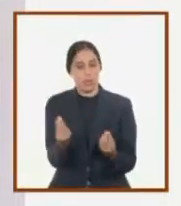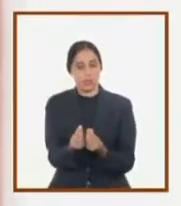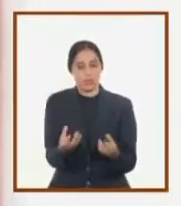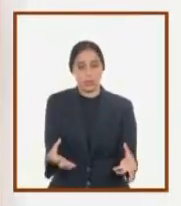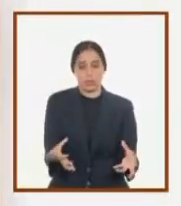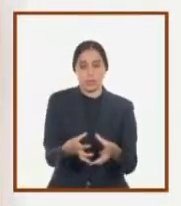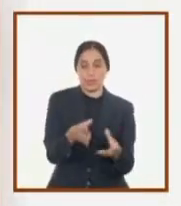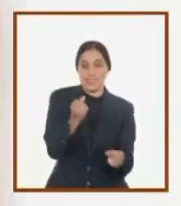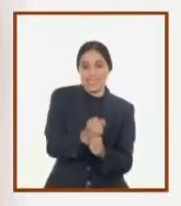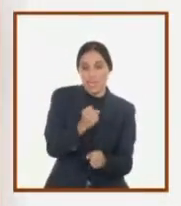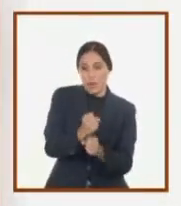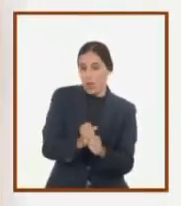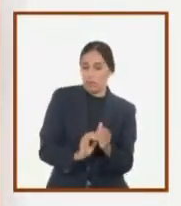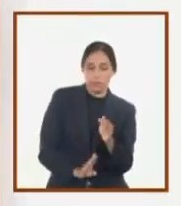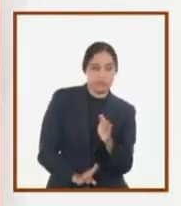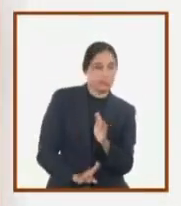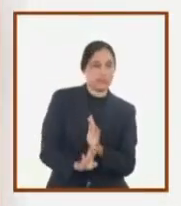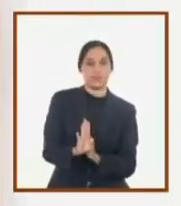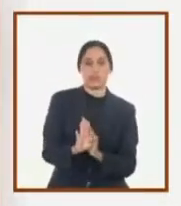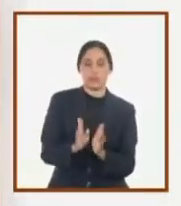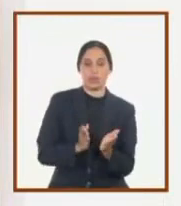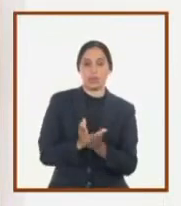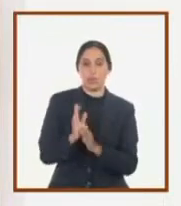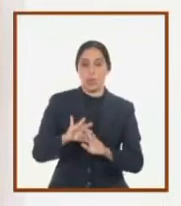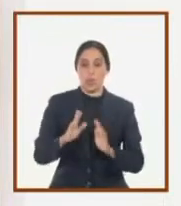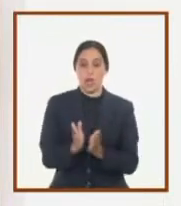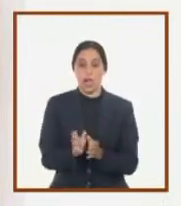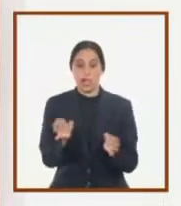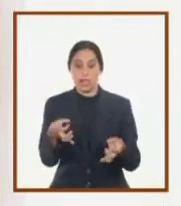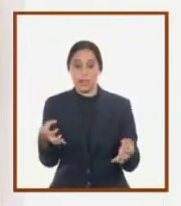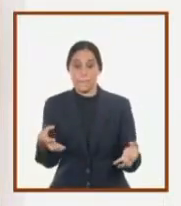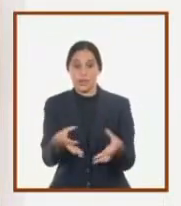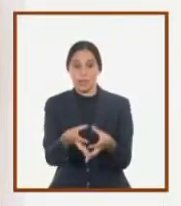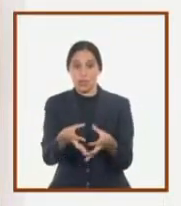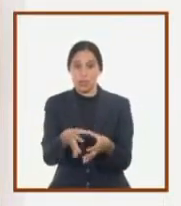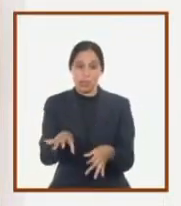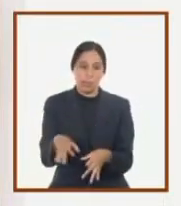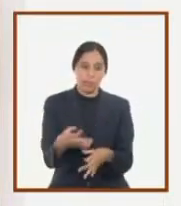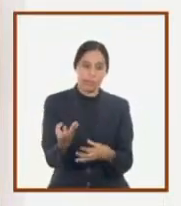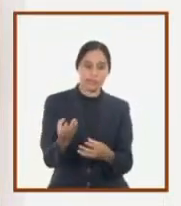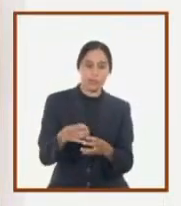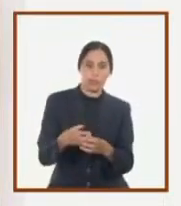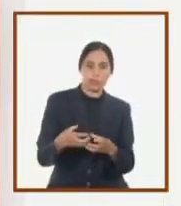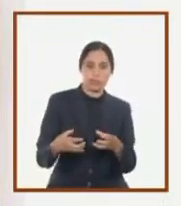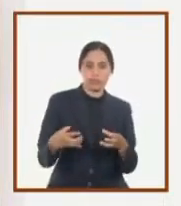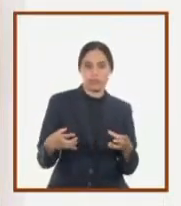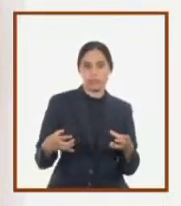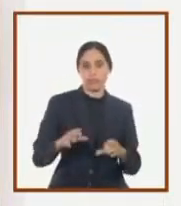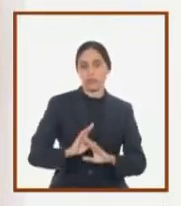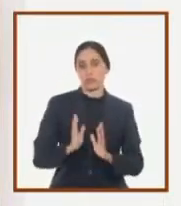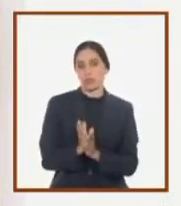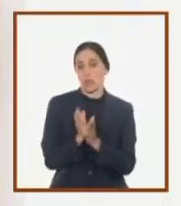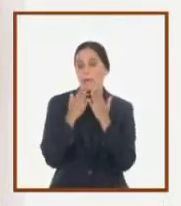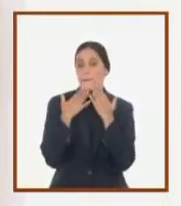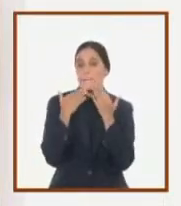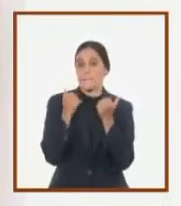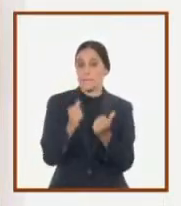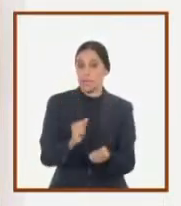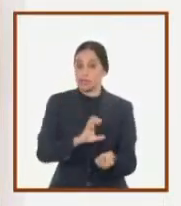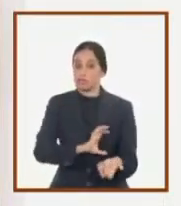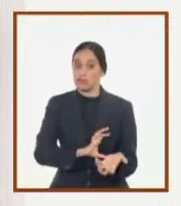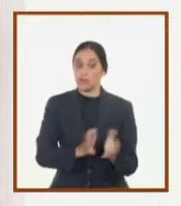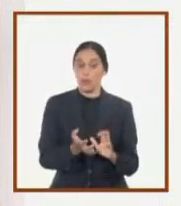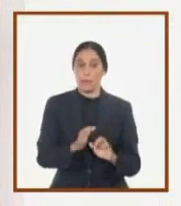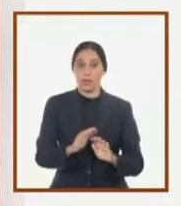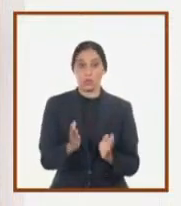trabajo continuó adelante aquel grupo se fue perfeccionando y fue modelando en el tiempo el perfil